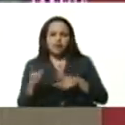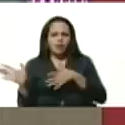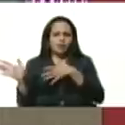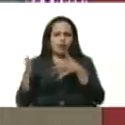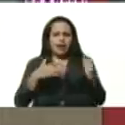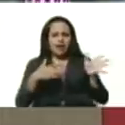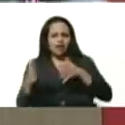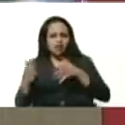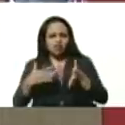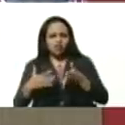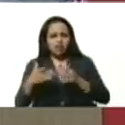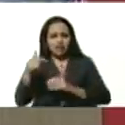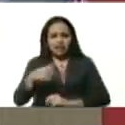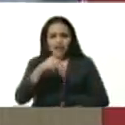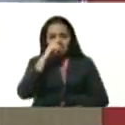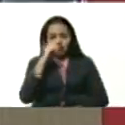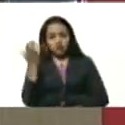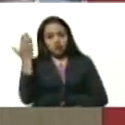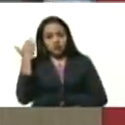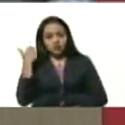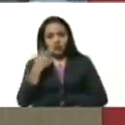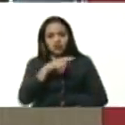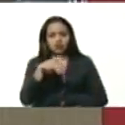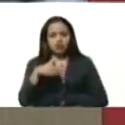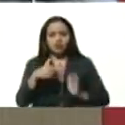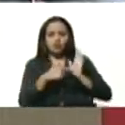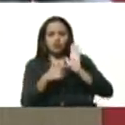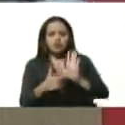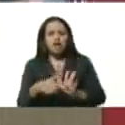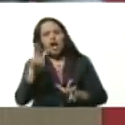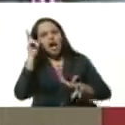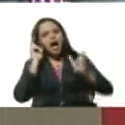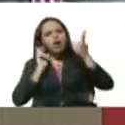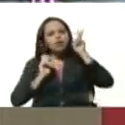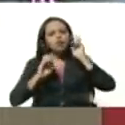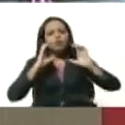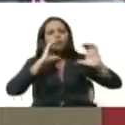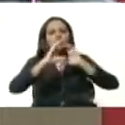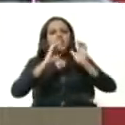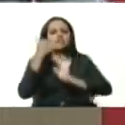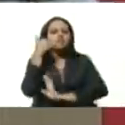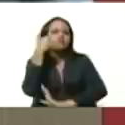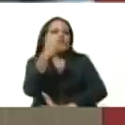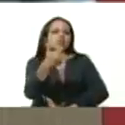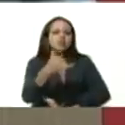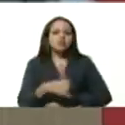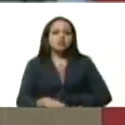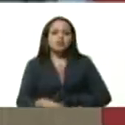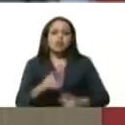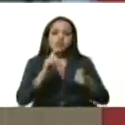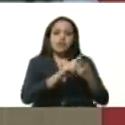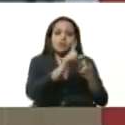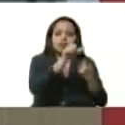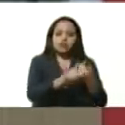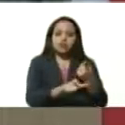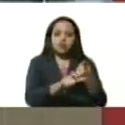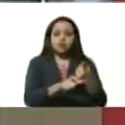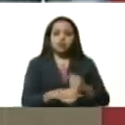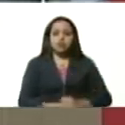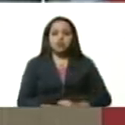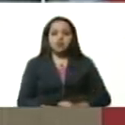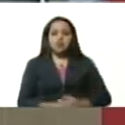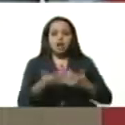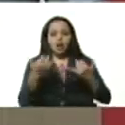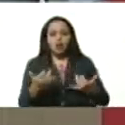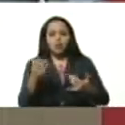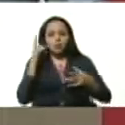perdón, como marzo de este año, nosotros presentamos unos audios, unas conversaciones telefónicas entre Cliver Alcalá Cordones y Hernán Alemán. Vamos a ver ese